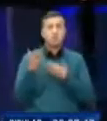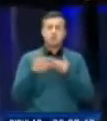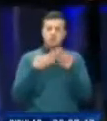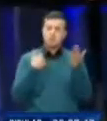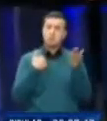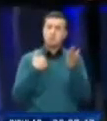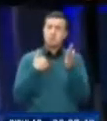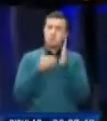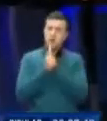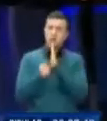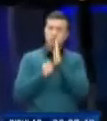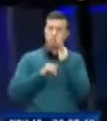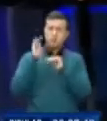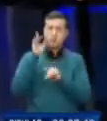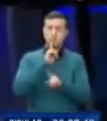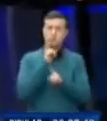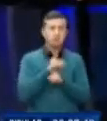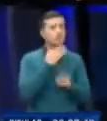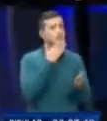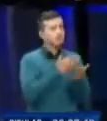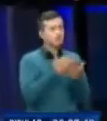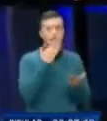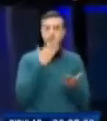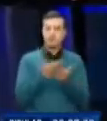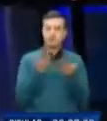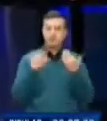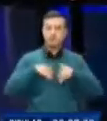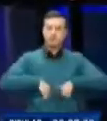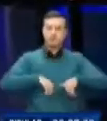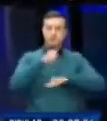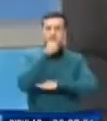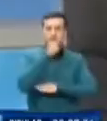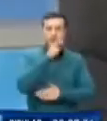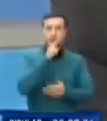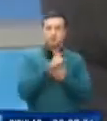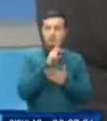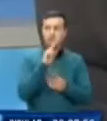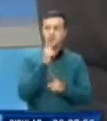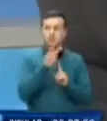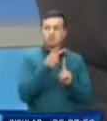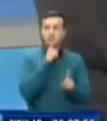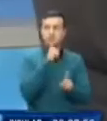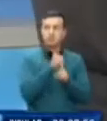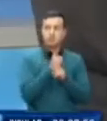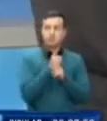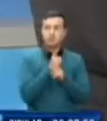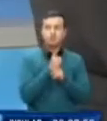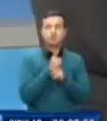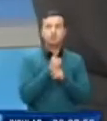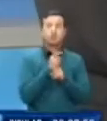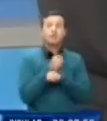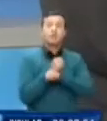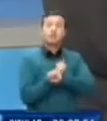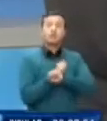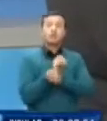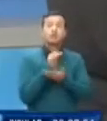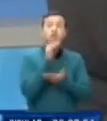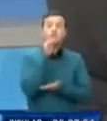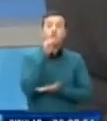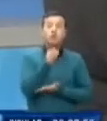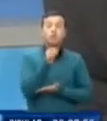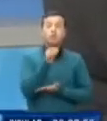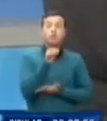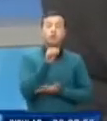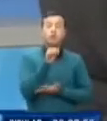capacidad gracias administrada sesgar diversa los ojos y no bajo pensamiento crítico y en el segundo bloque ya viene el defensor del pueblo acciones defensor del pueblo